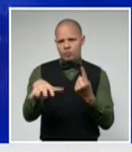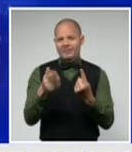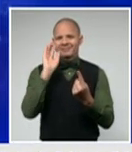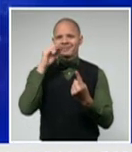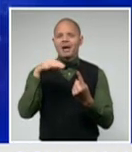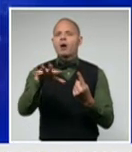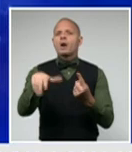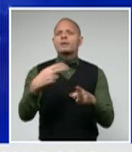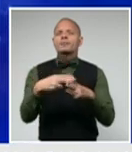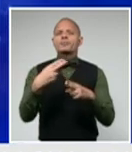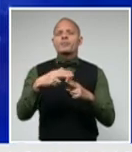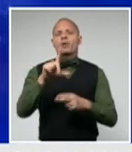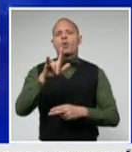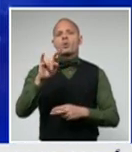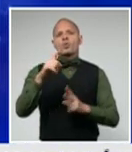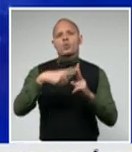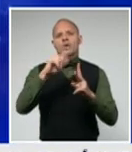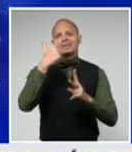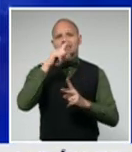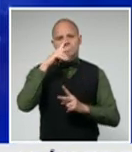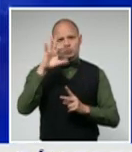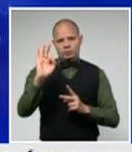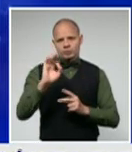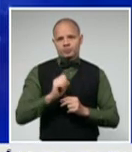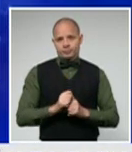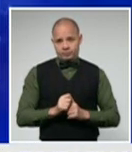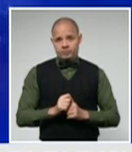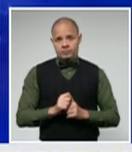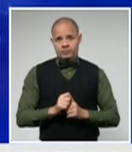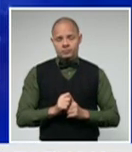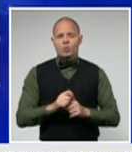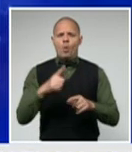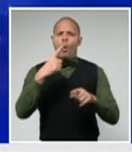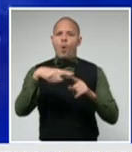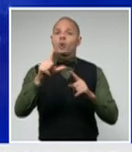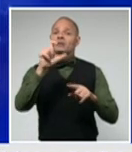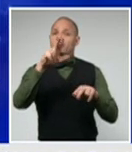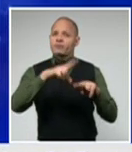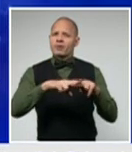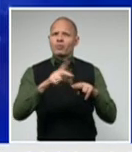¿cómo se llama? En Centro Habana no.